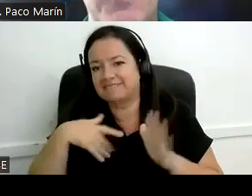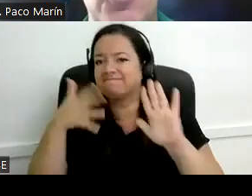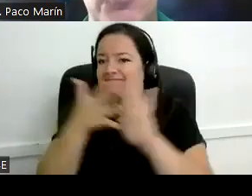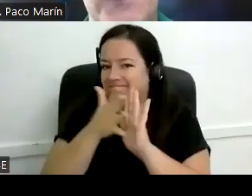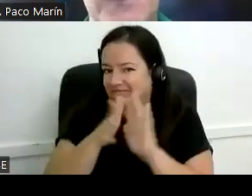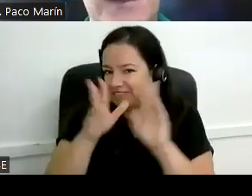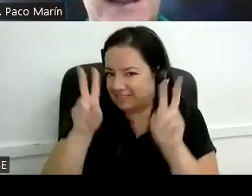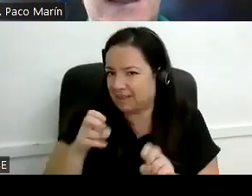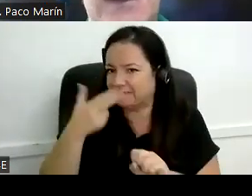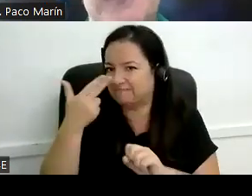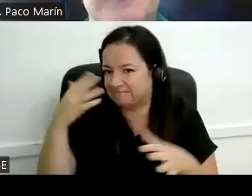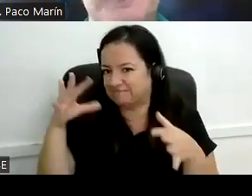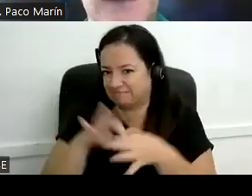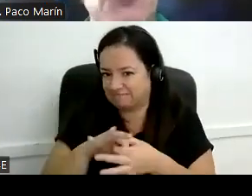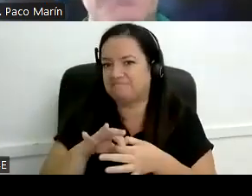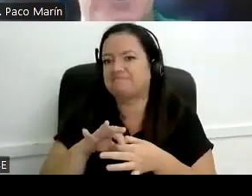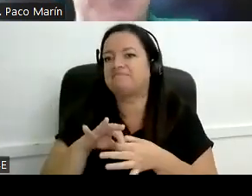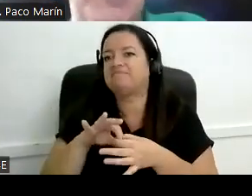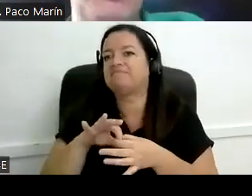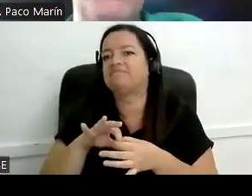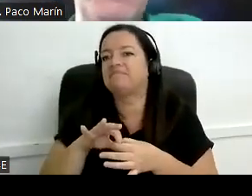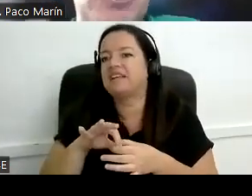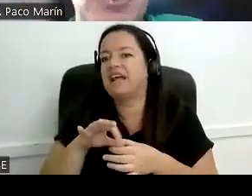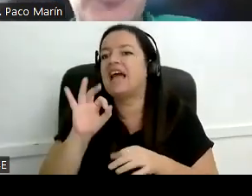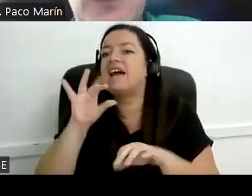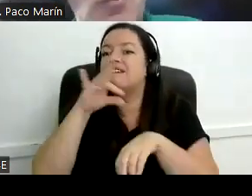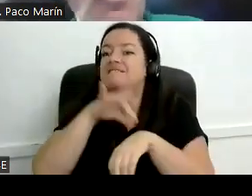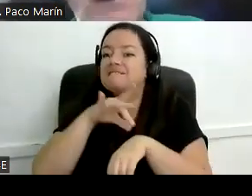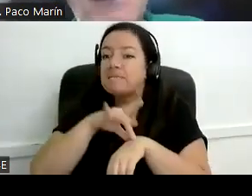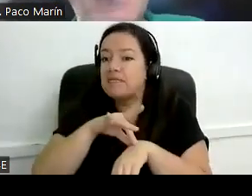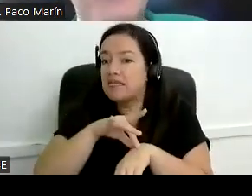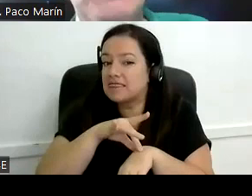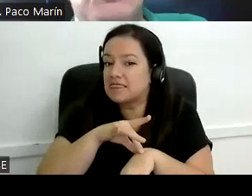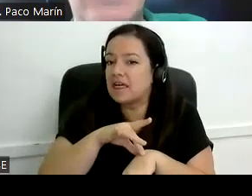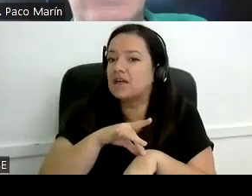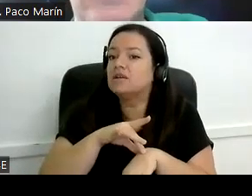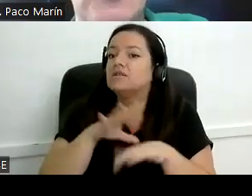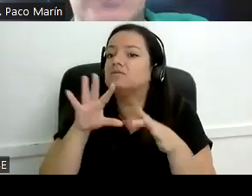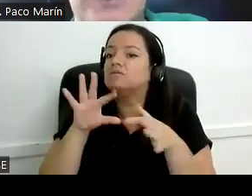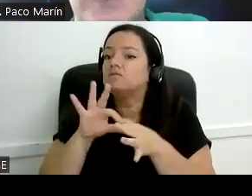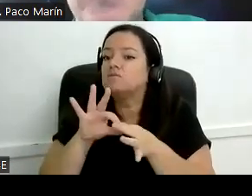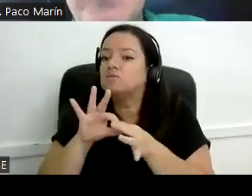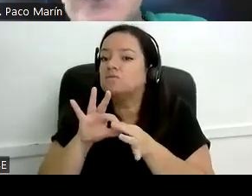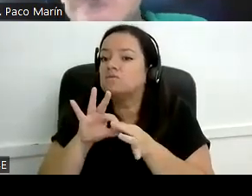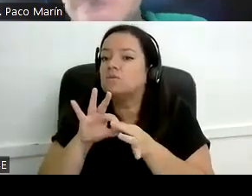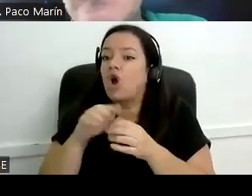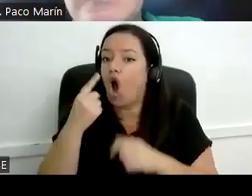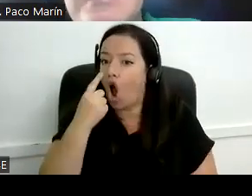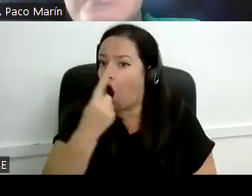qué podemos hacer para algunas enfermedades. Yo tengo pensado alguno que tiene relación con la